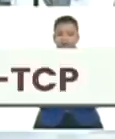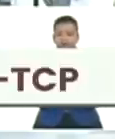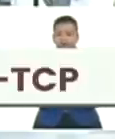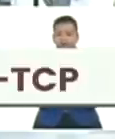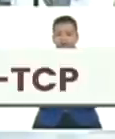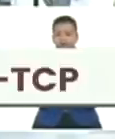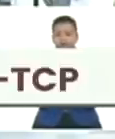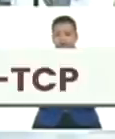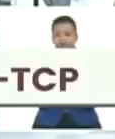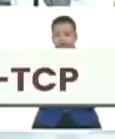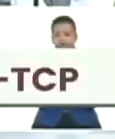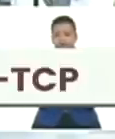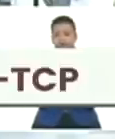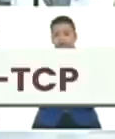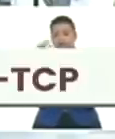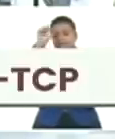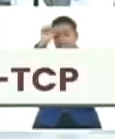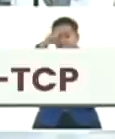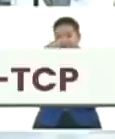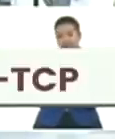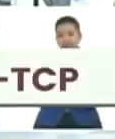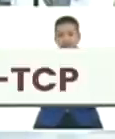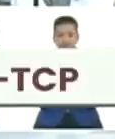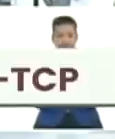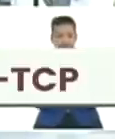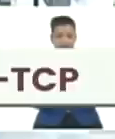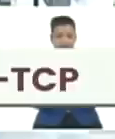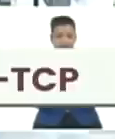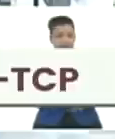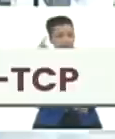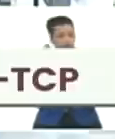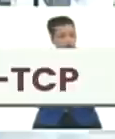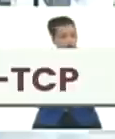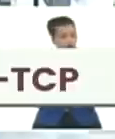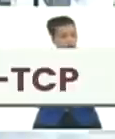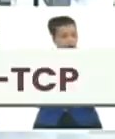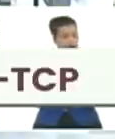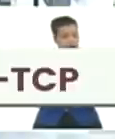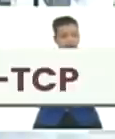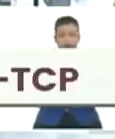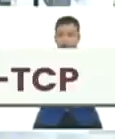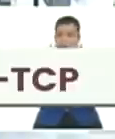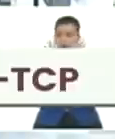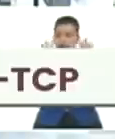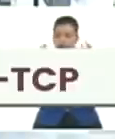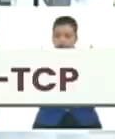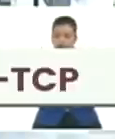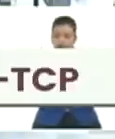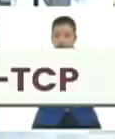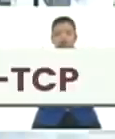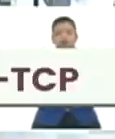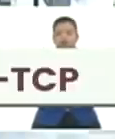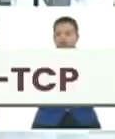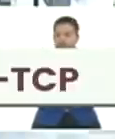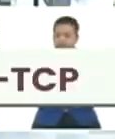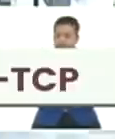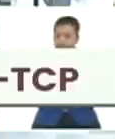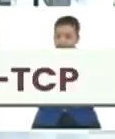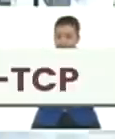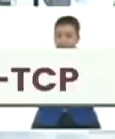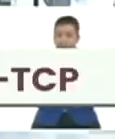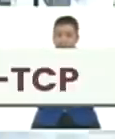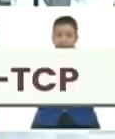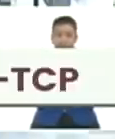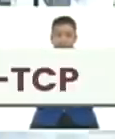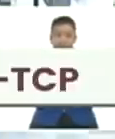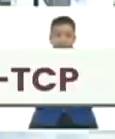con la India, con otras potencias que tenemos en el mundo. Es decir, esos polos que se